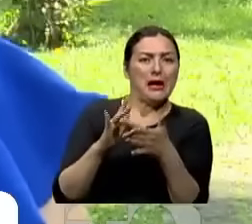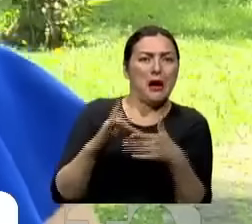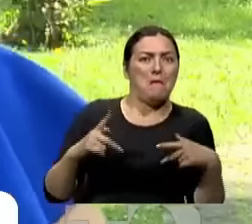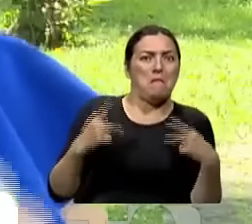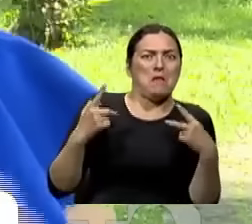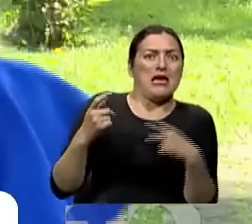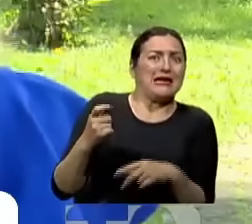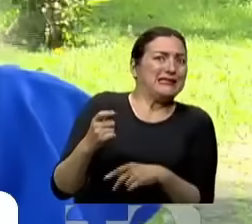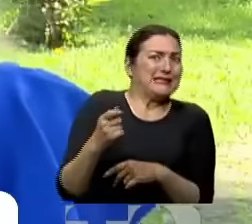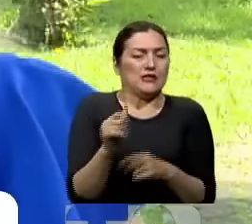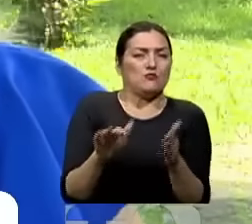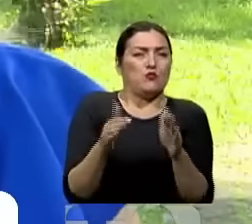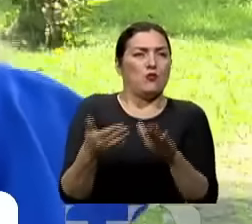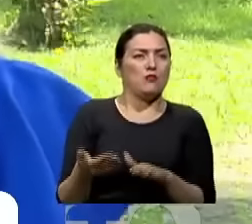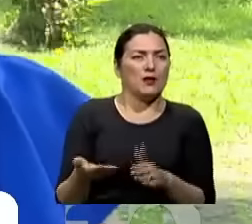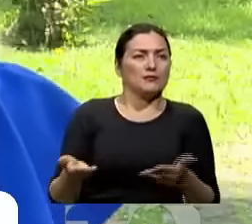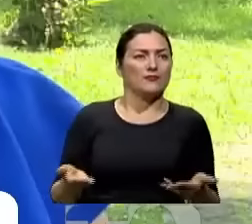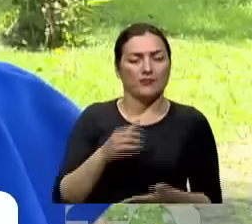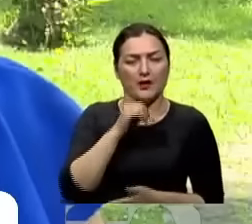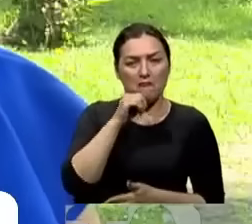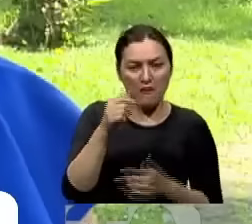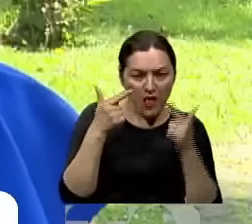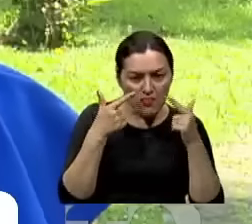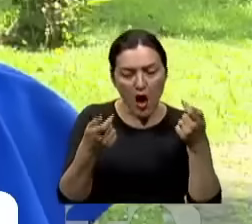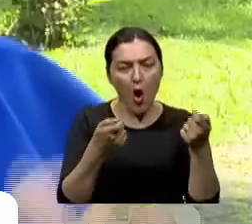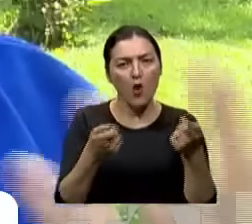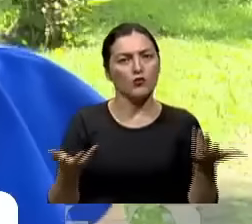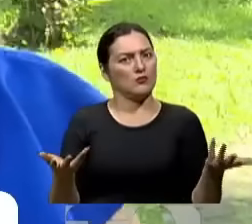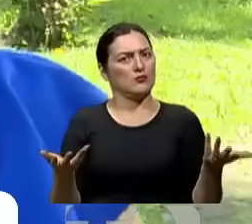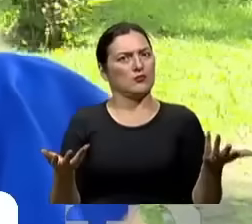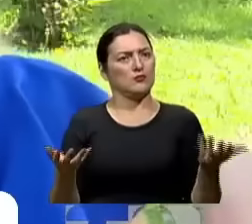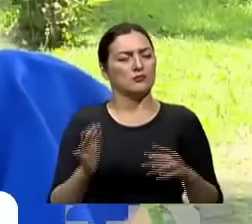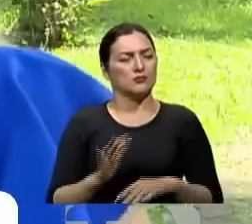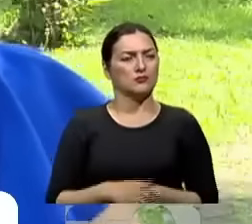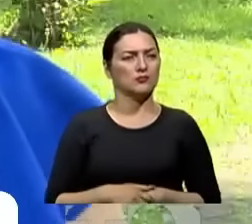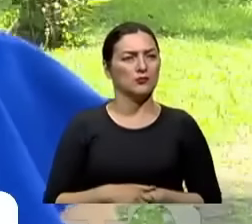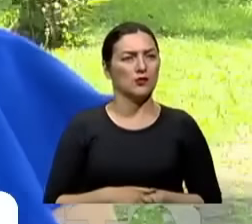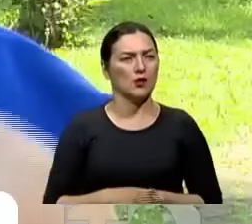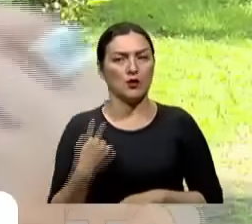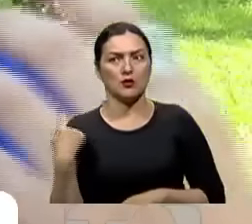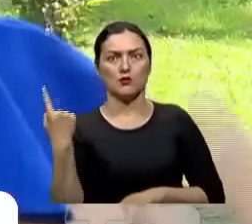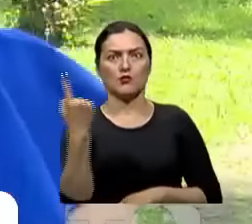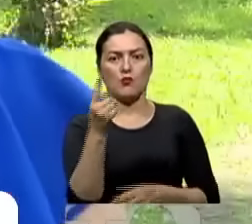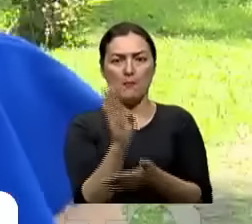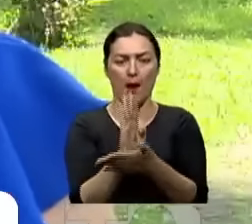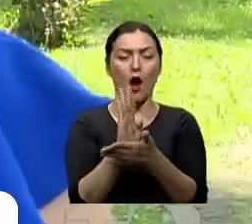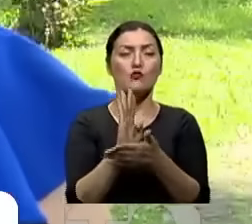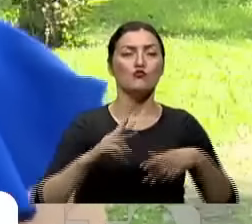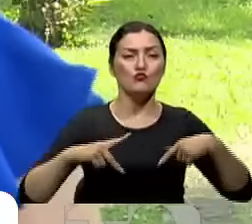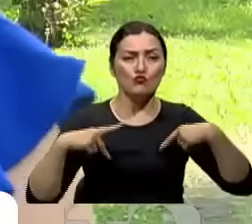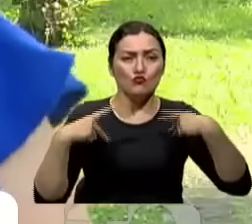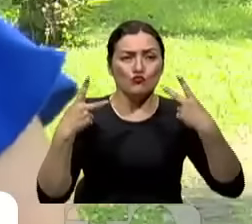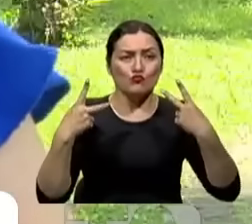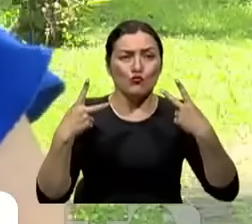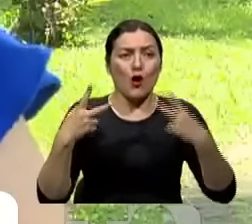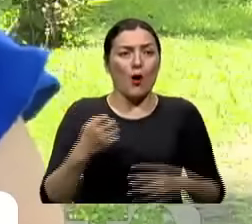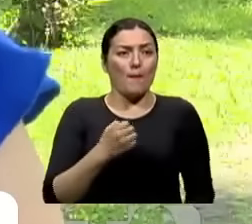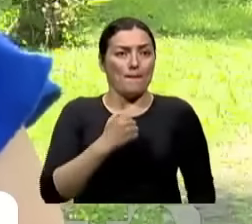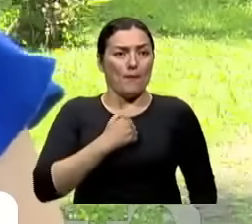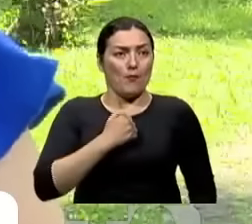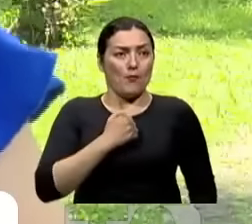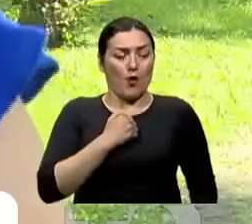la falta de Estado. Aquí en Mirasierra, con su vida. Nosotros, como conjuntos, nosotros como moradores, hemos puesto de nuestra